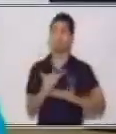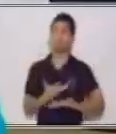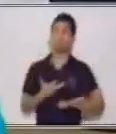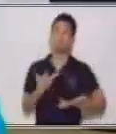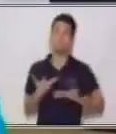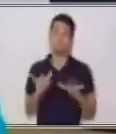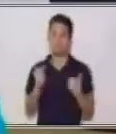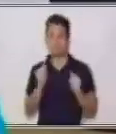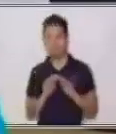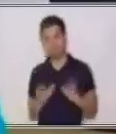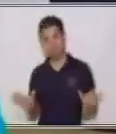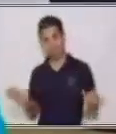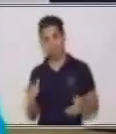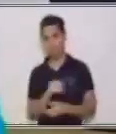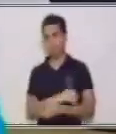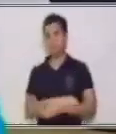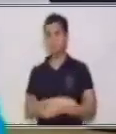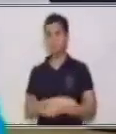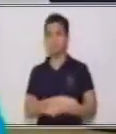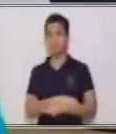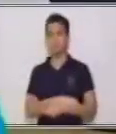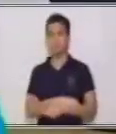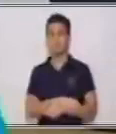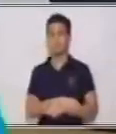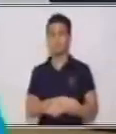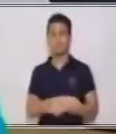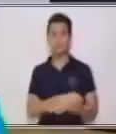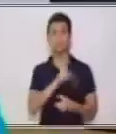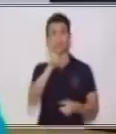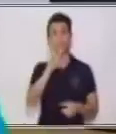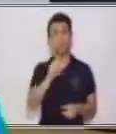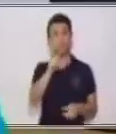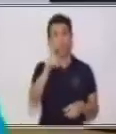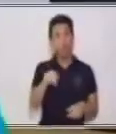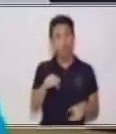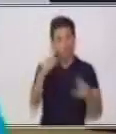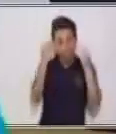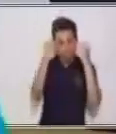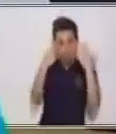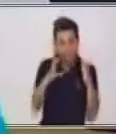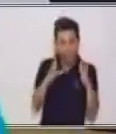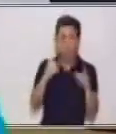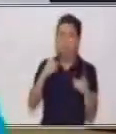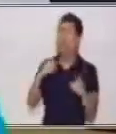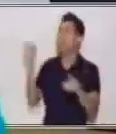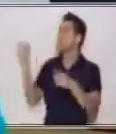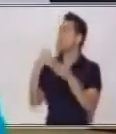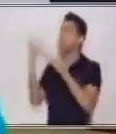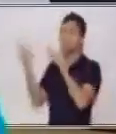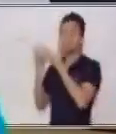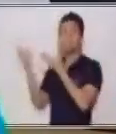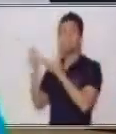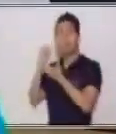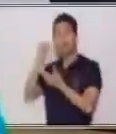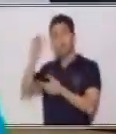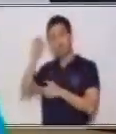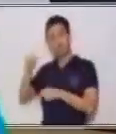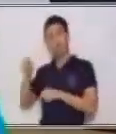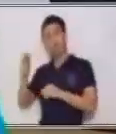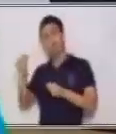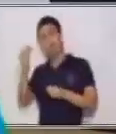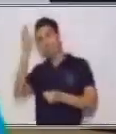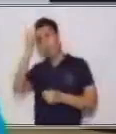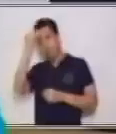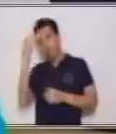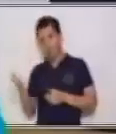hacer tranquilo. Puedes decirle a alguien más qué fue lo que aprendiste hoy en este segmento educativo de Aprendo en Casa.